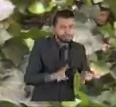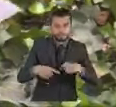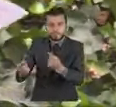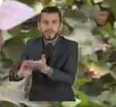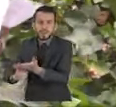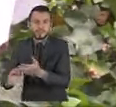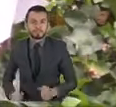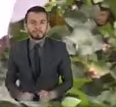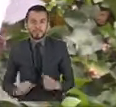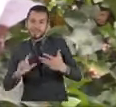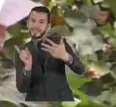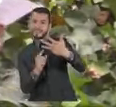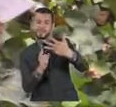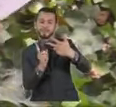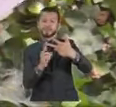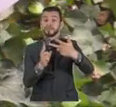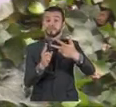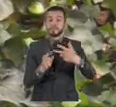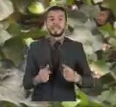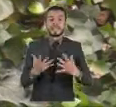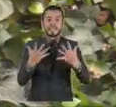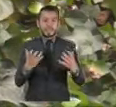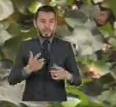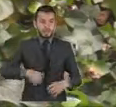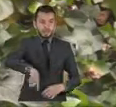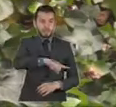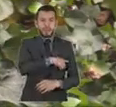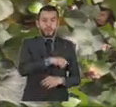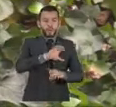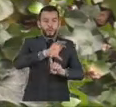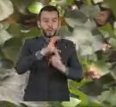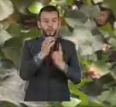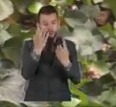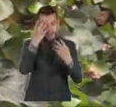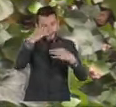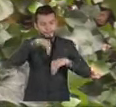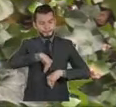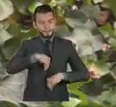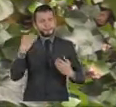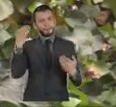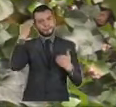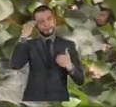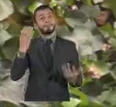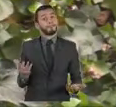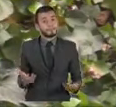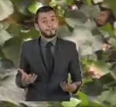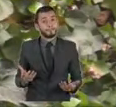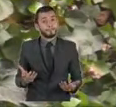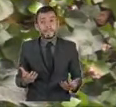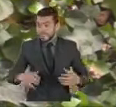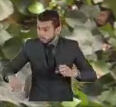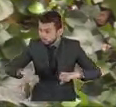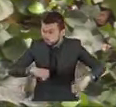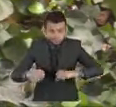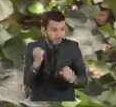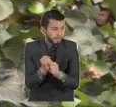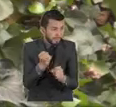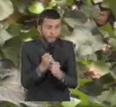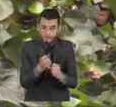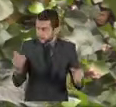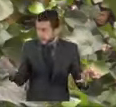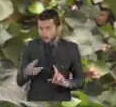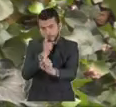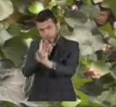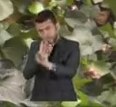queremos contribuir a fortalecer una cultura ciudadana que se construya sobre las bases de un proceso de desarrollo a largo plazo, que